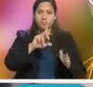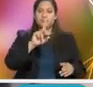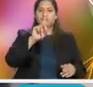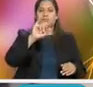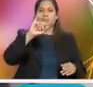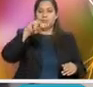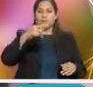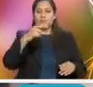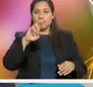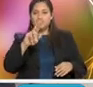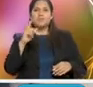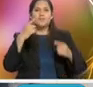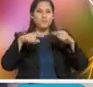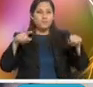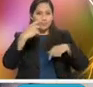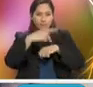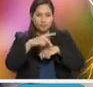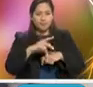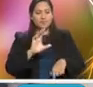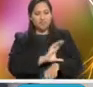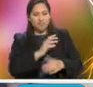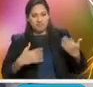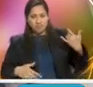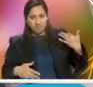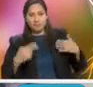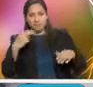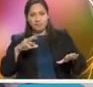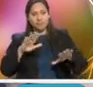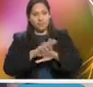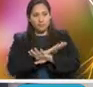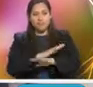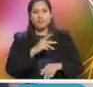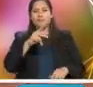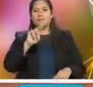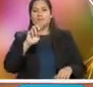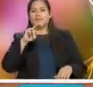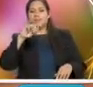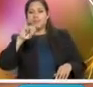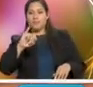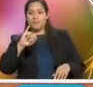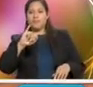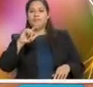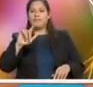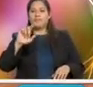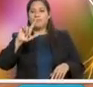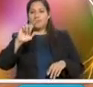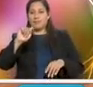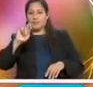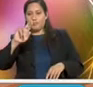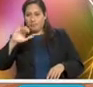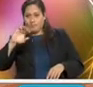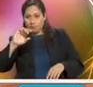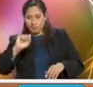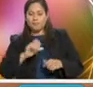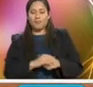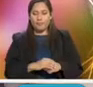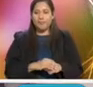Ritmo Sí. Peligroso, Kenny and the Electrics, que se cambiaron el nombre a Kenny los Eléctricos. Estaba ahí Ansia,